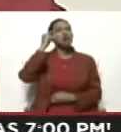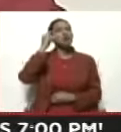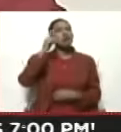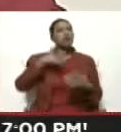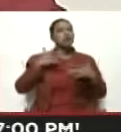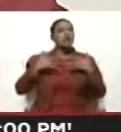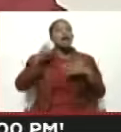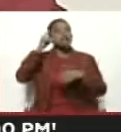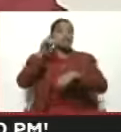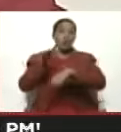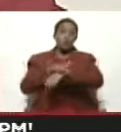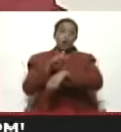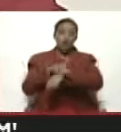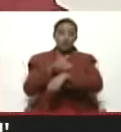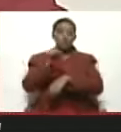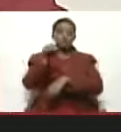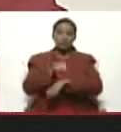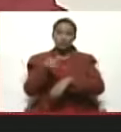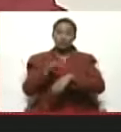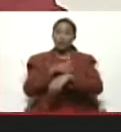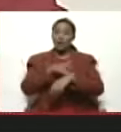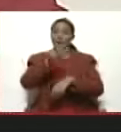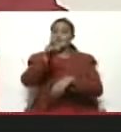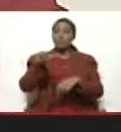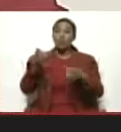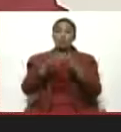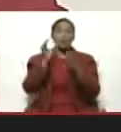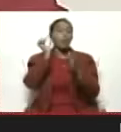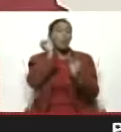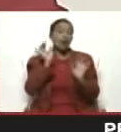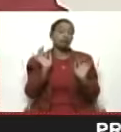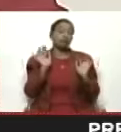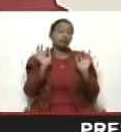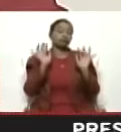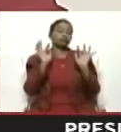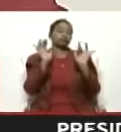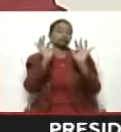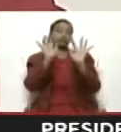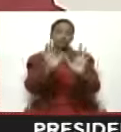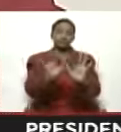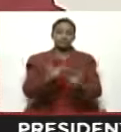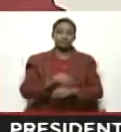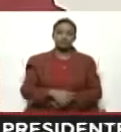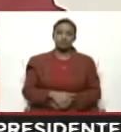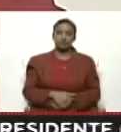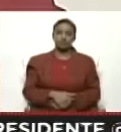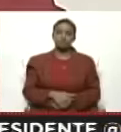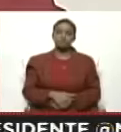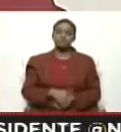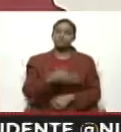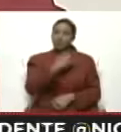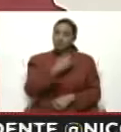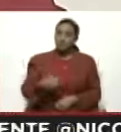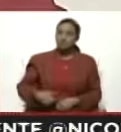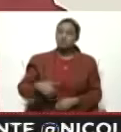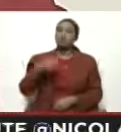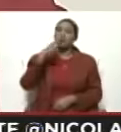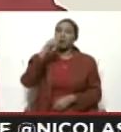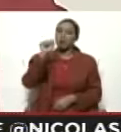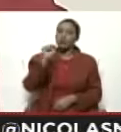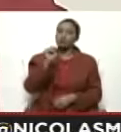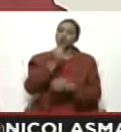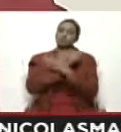jueves, ¿sí? El jueves, extraordinario evento también. El presidente estuvo ofreciendo sus condolencias